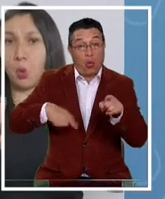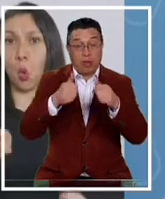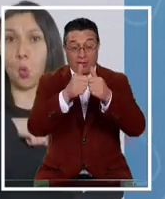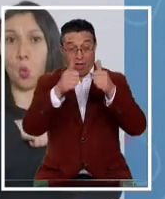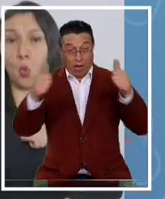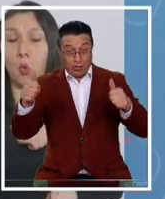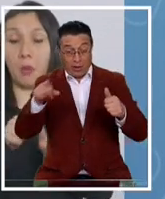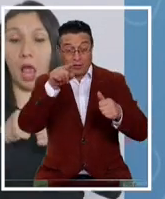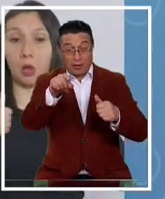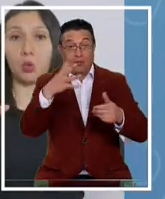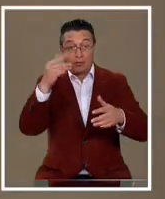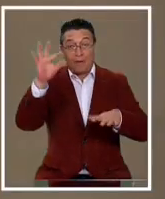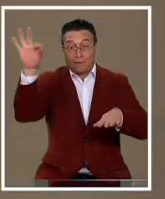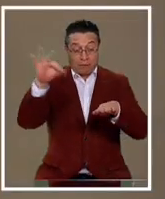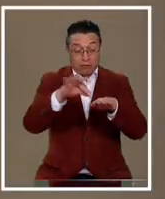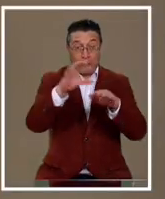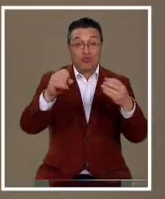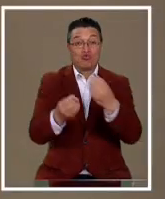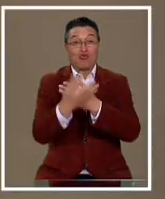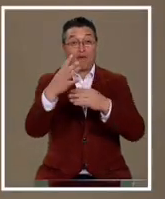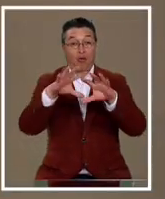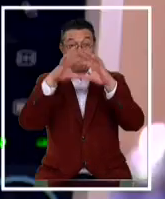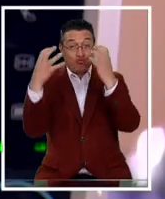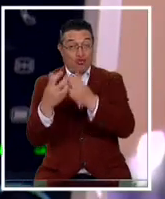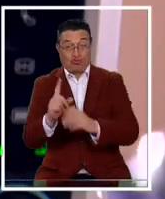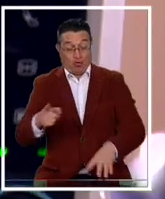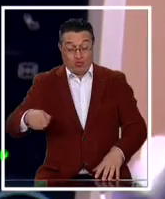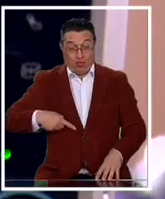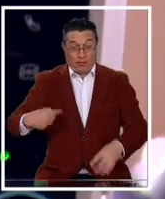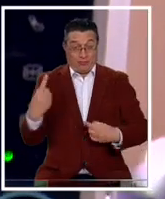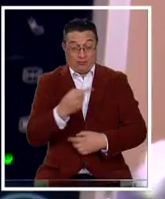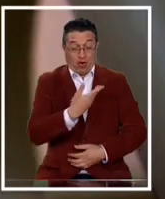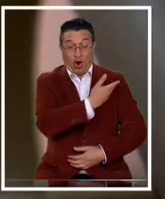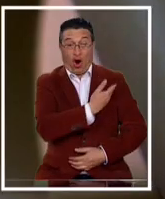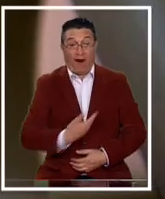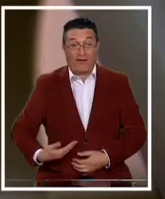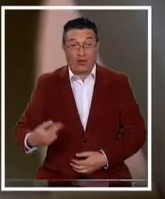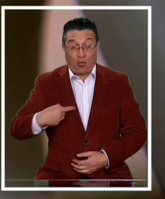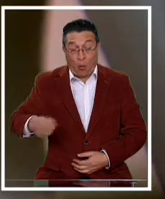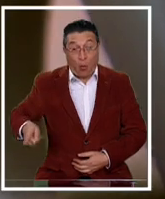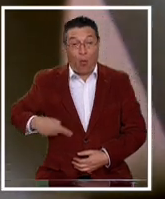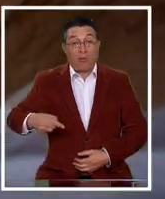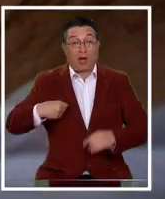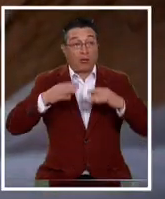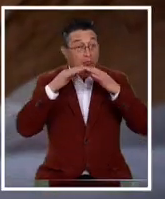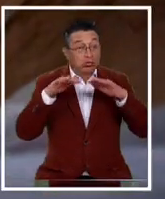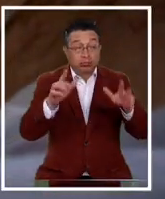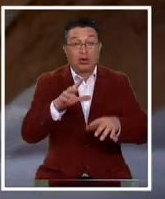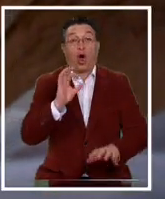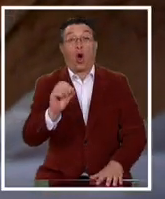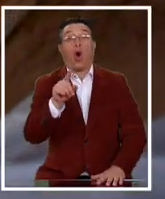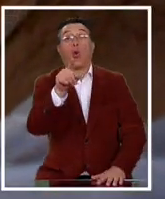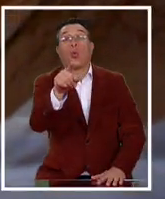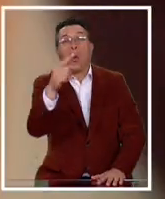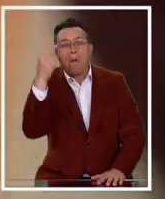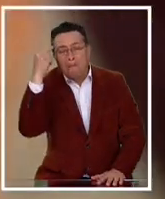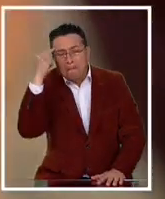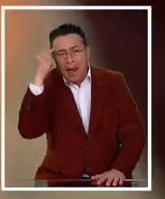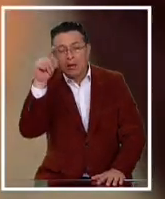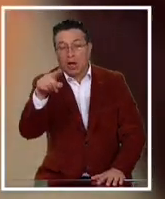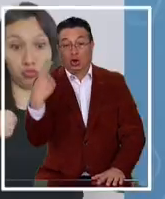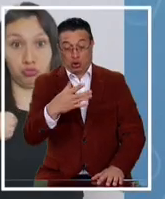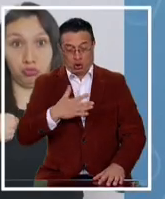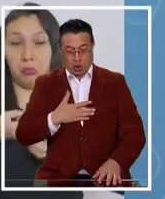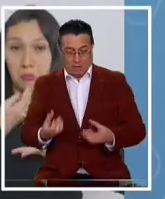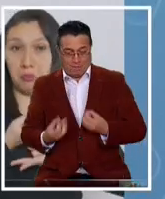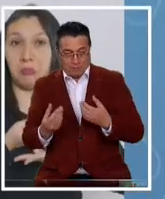que haya aparecido un virus nuevo en el mundo. No es culpa del gobierno que el virus esté circulando. ¿Usted piensa que nosotros lanzamos